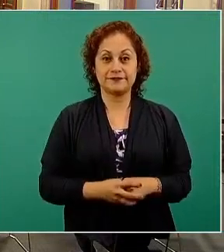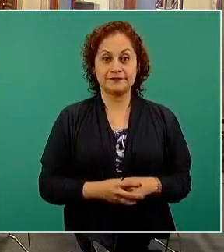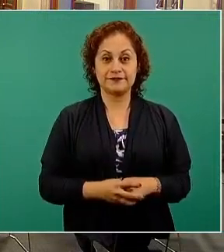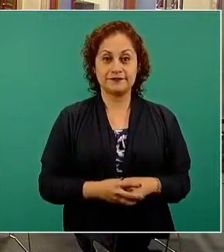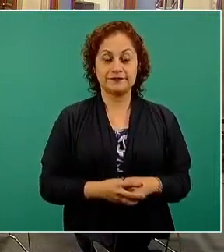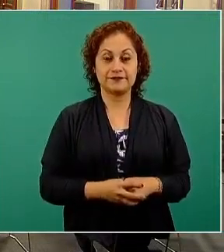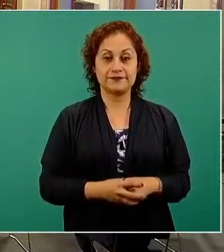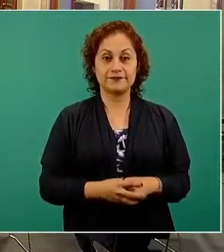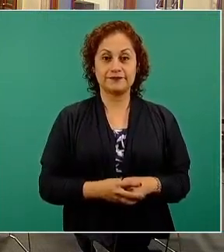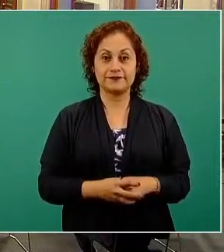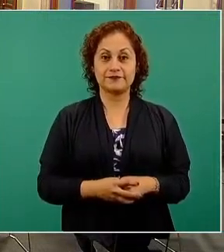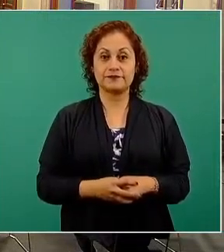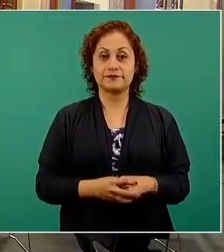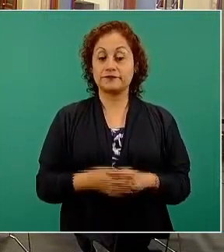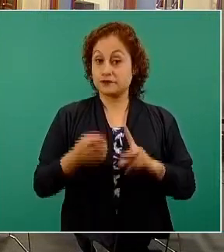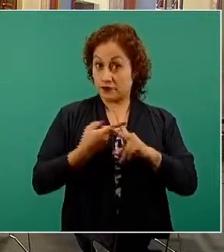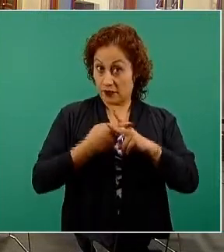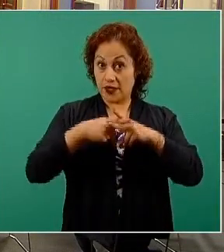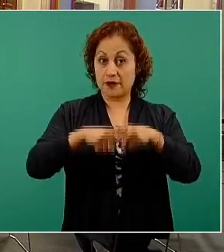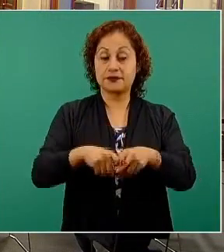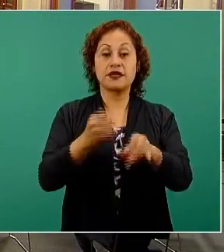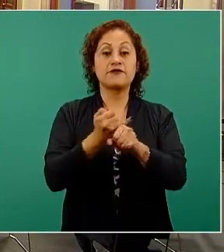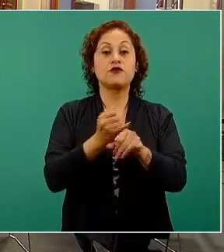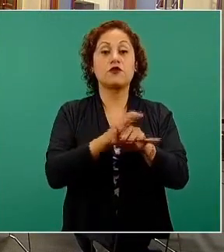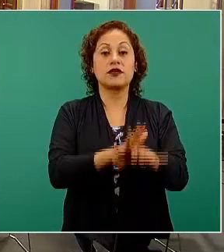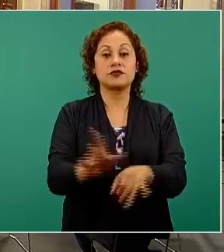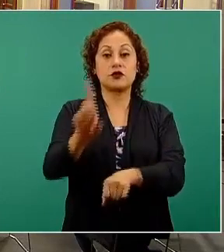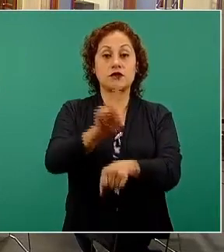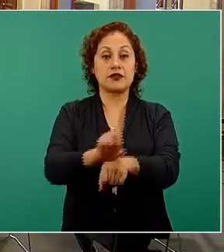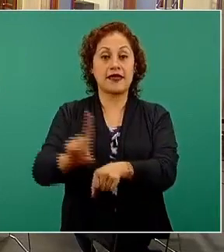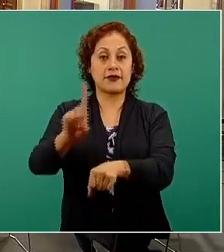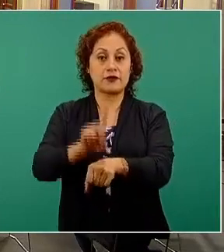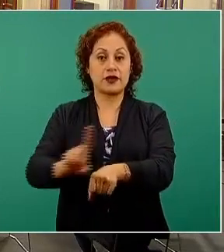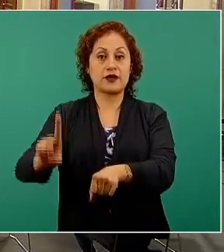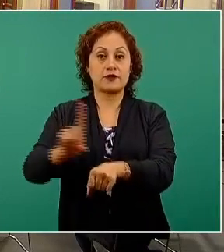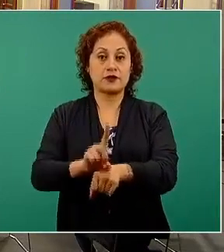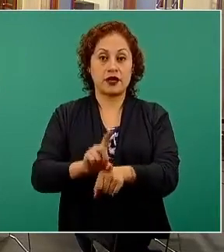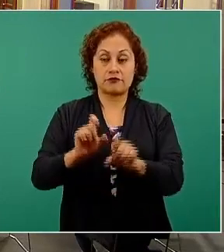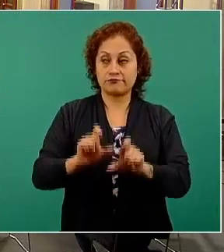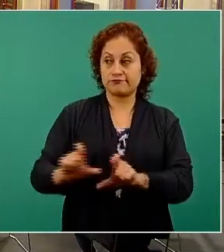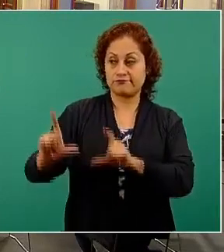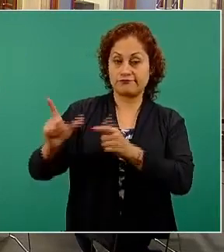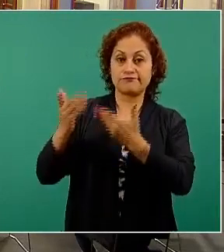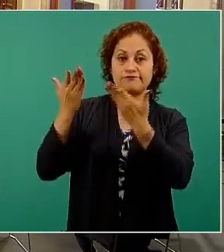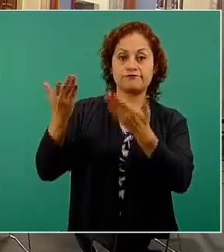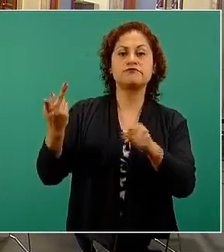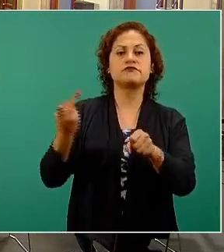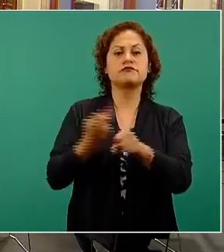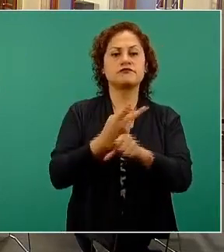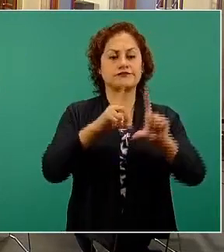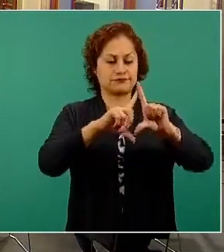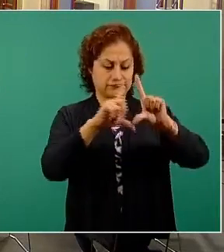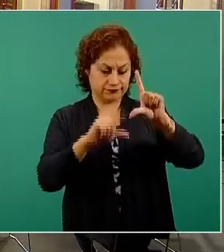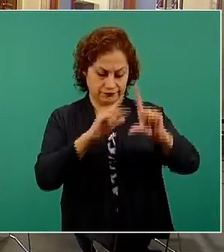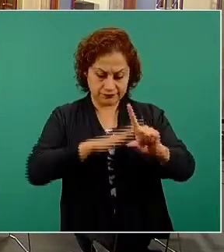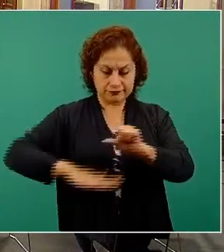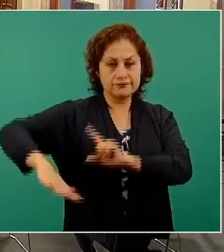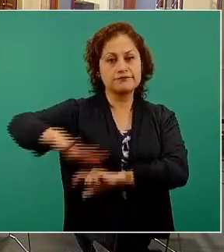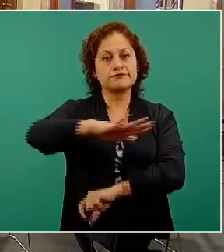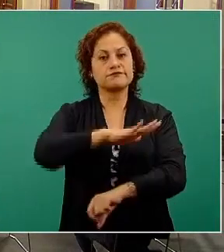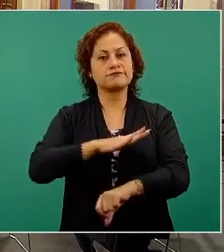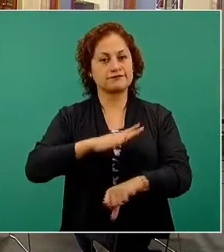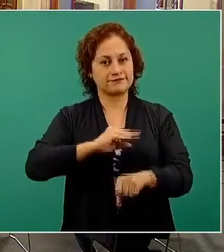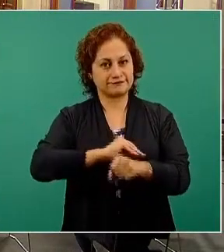Vamos a empezar entonces con el informe técnico diario sobre la evolución de la pandemia y conocen bien